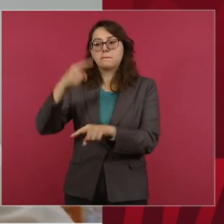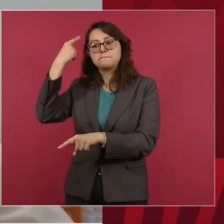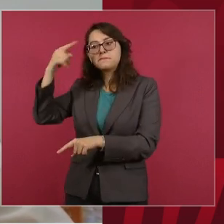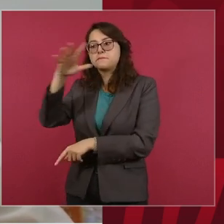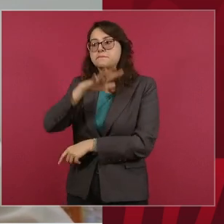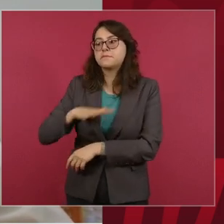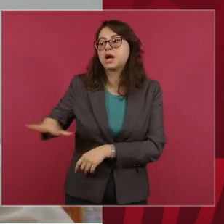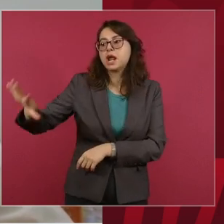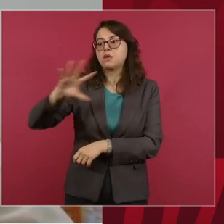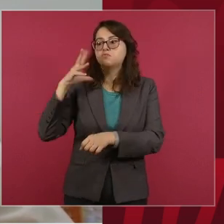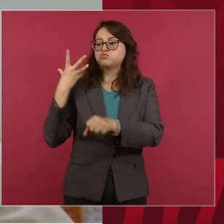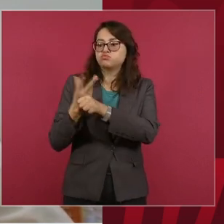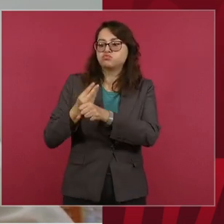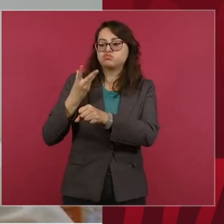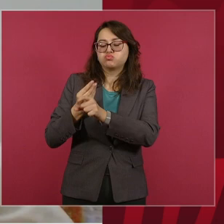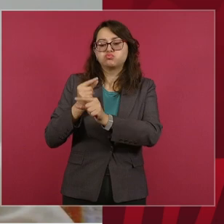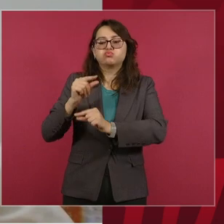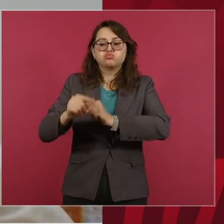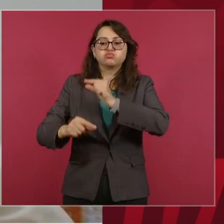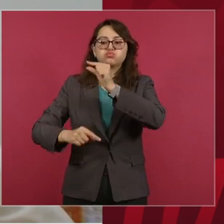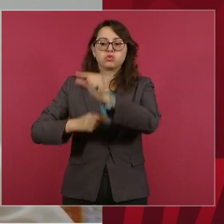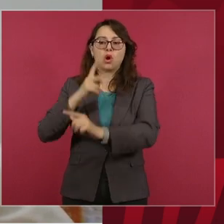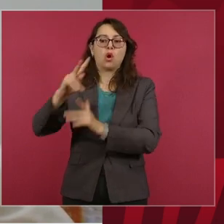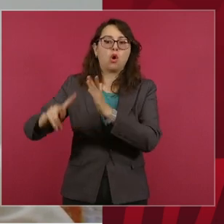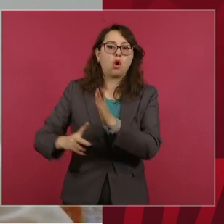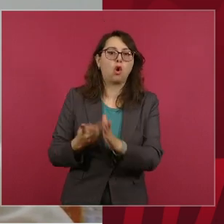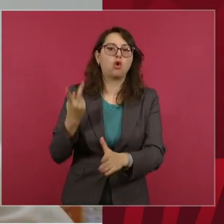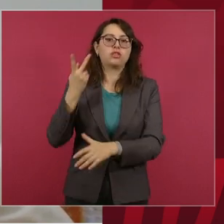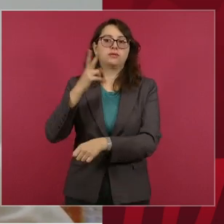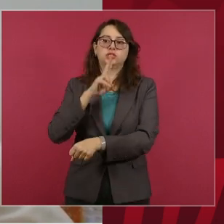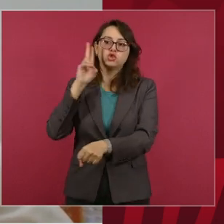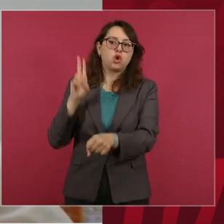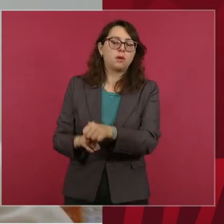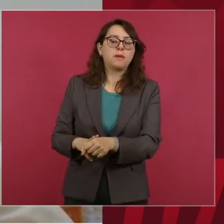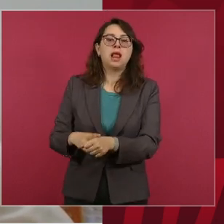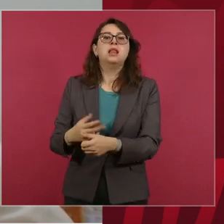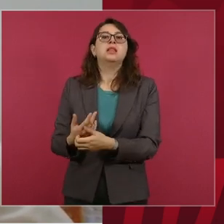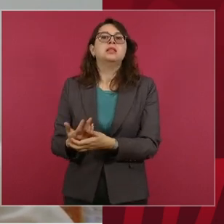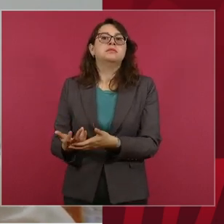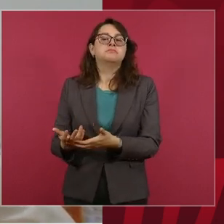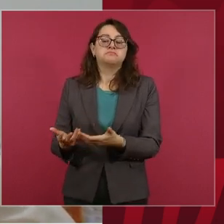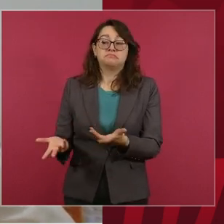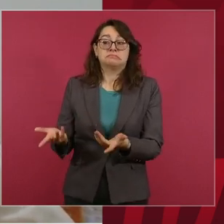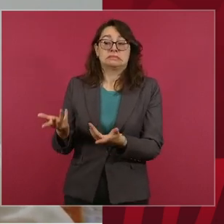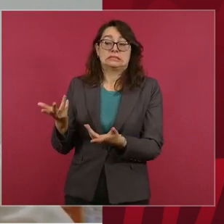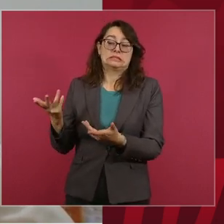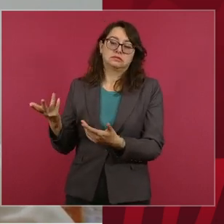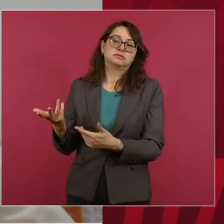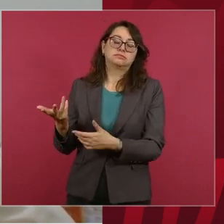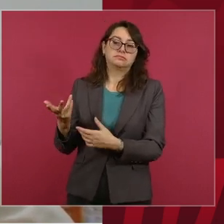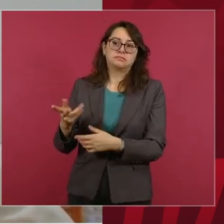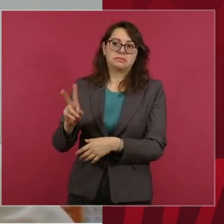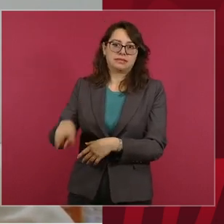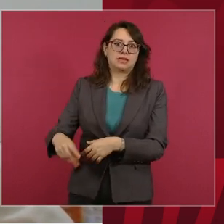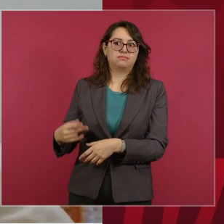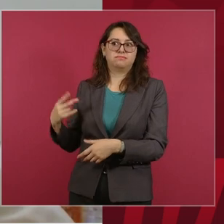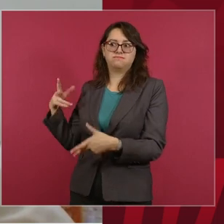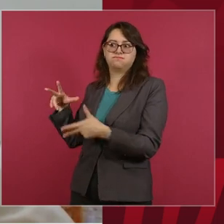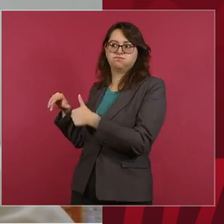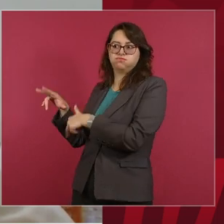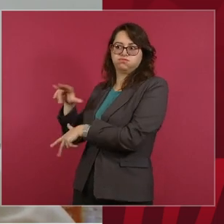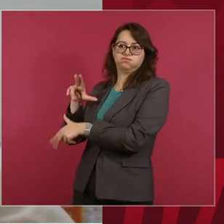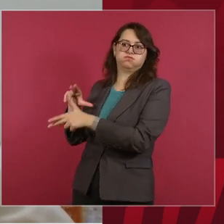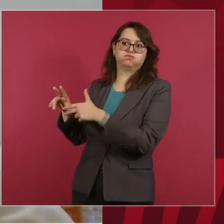normalidad de la población afectada por el huracán Otis, todo esto orientado a alcanzar el entorno